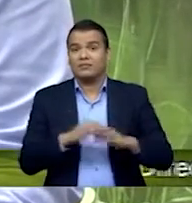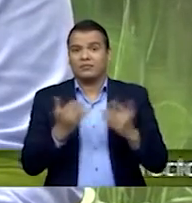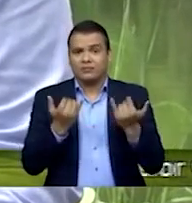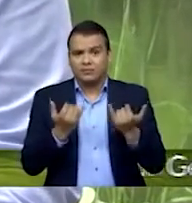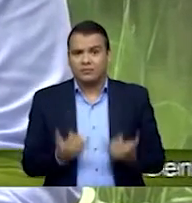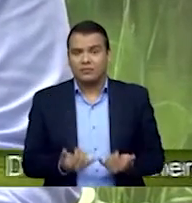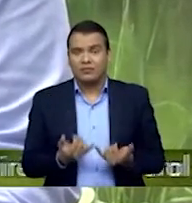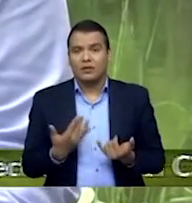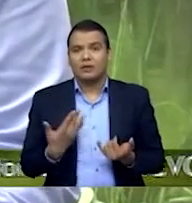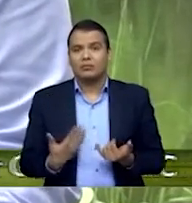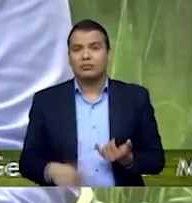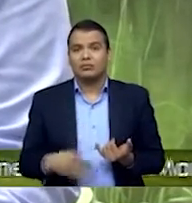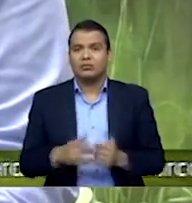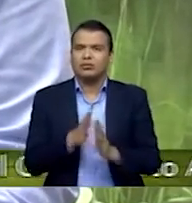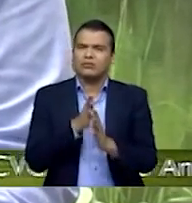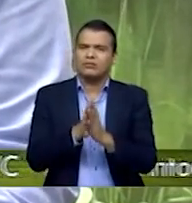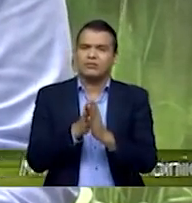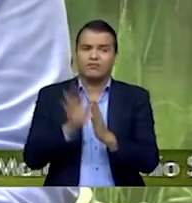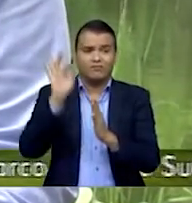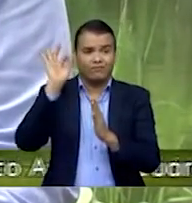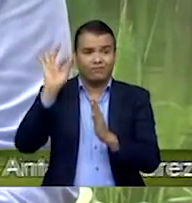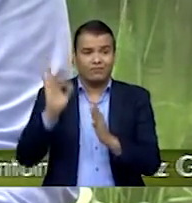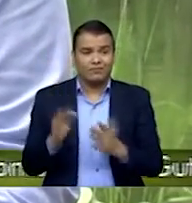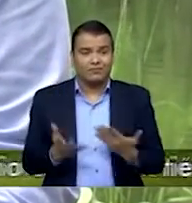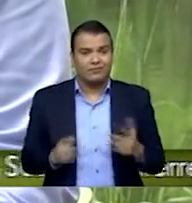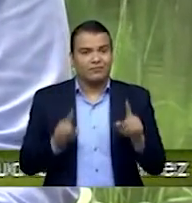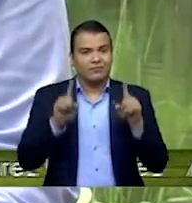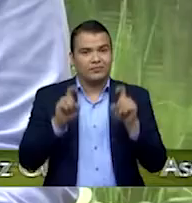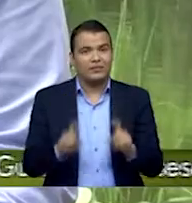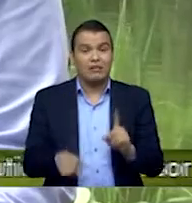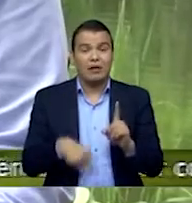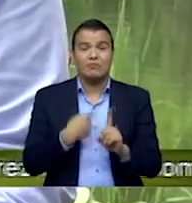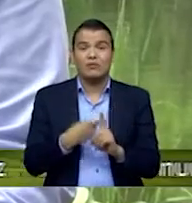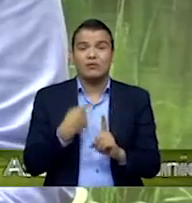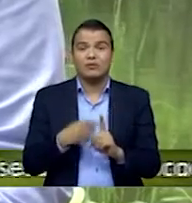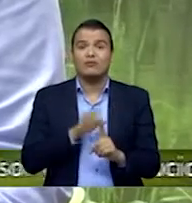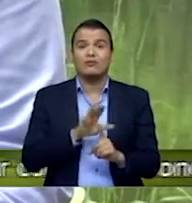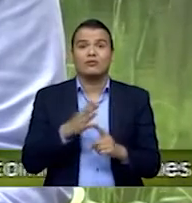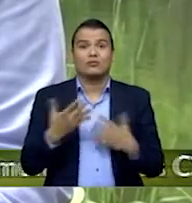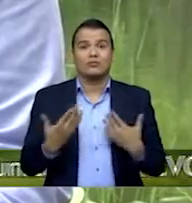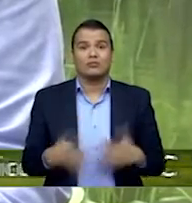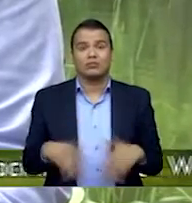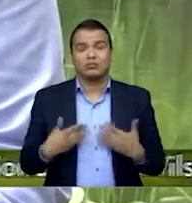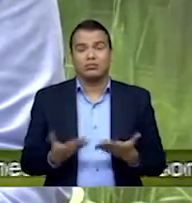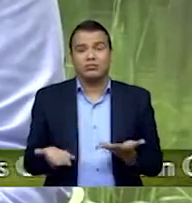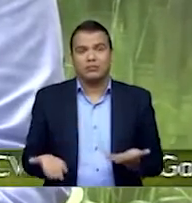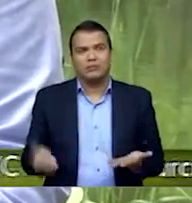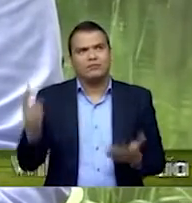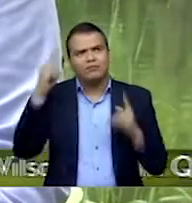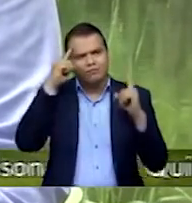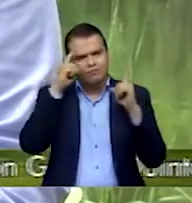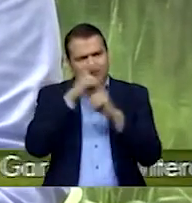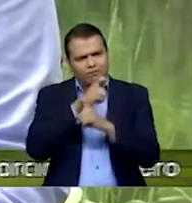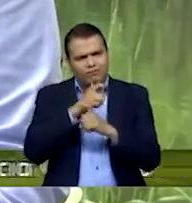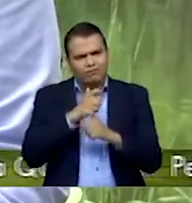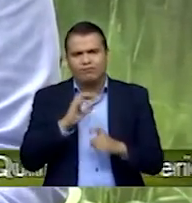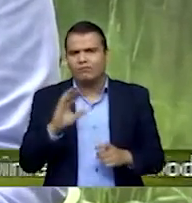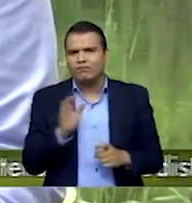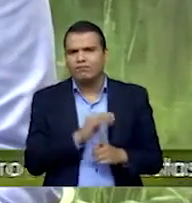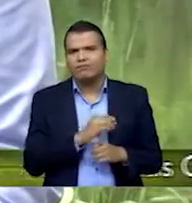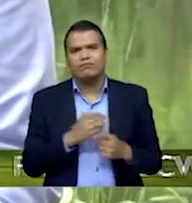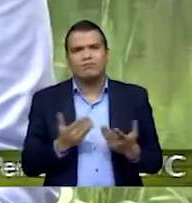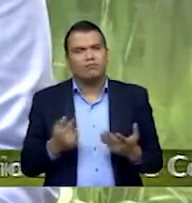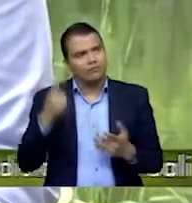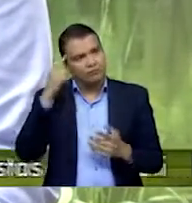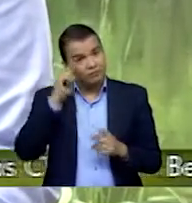con estas noticias con información de carácter positivo con información que nos invita a vivir la